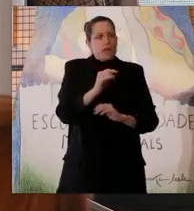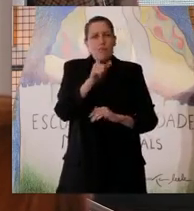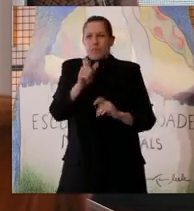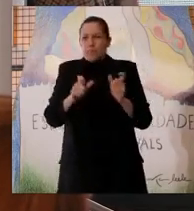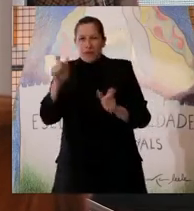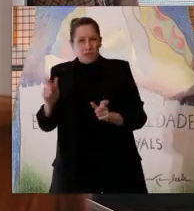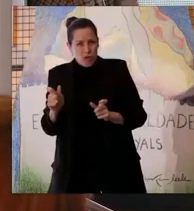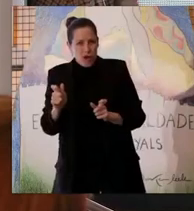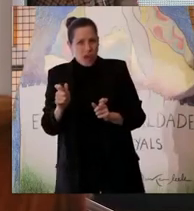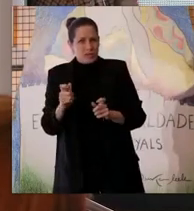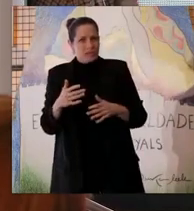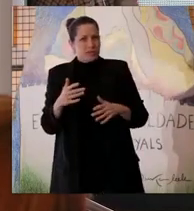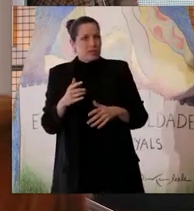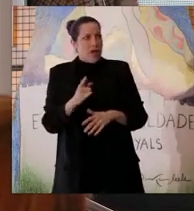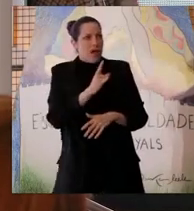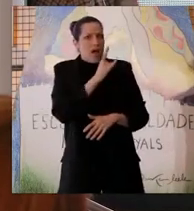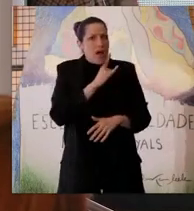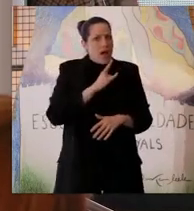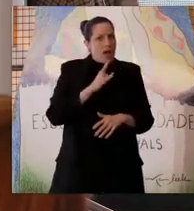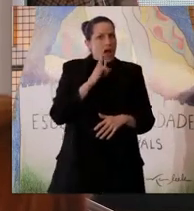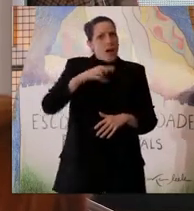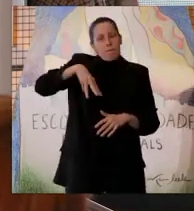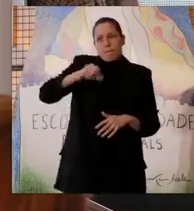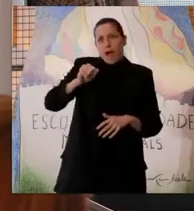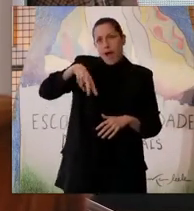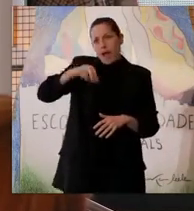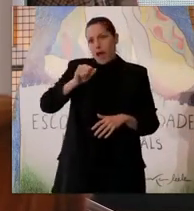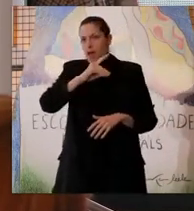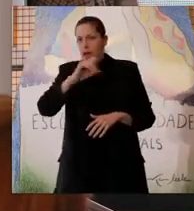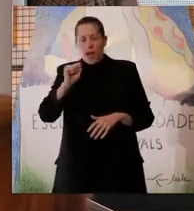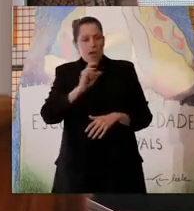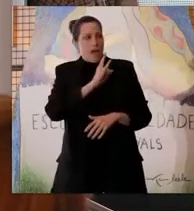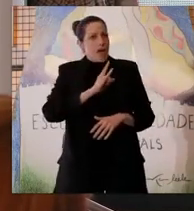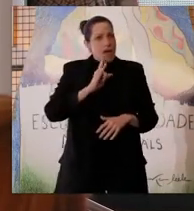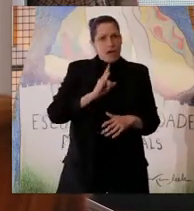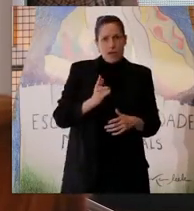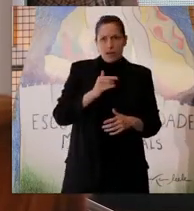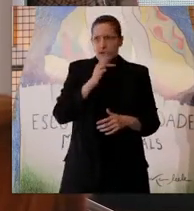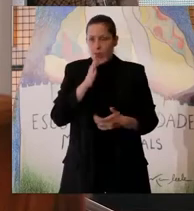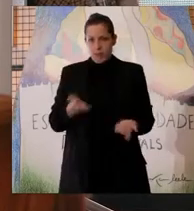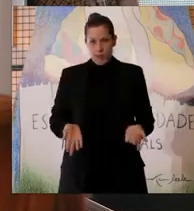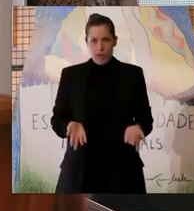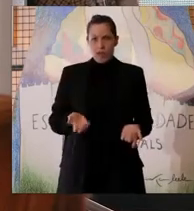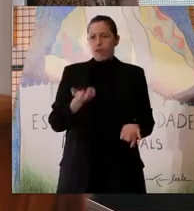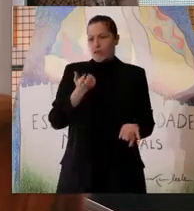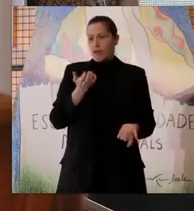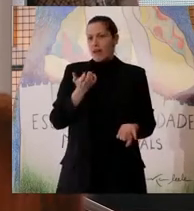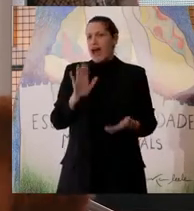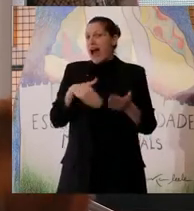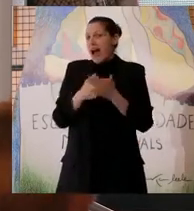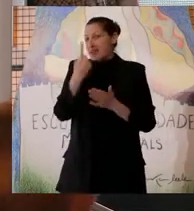hay todavía gente hay gente por no hablar del juez del jolgor bueno